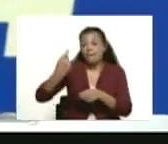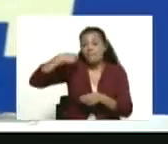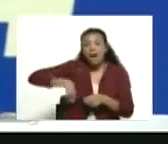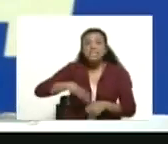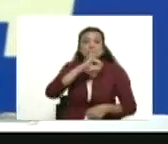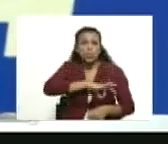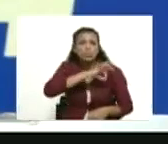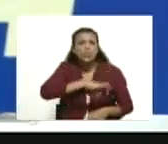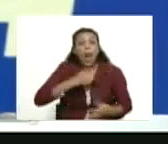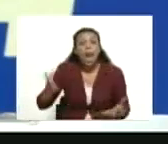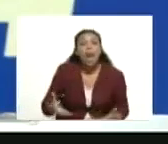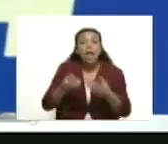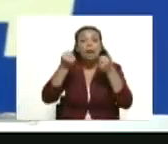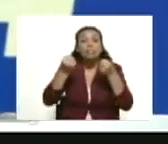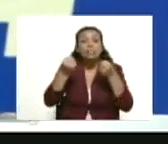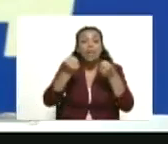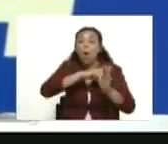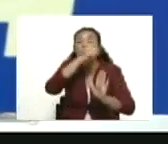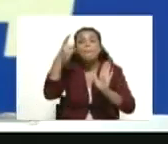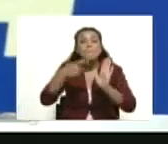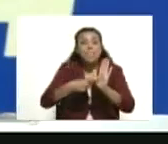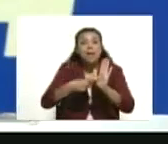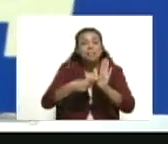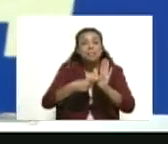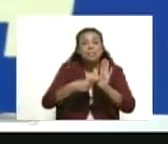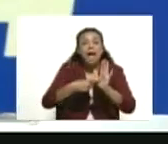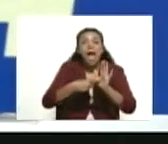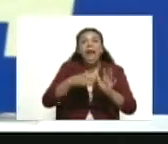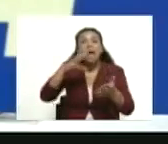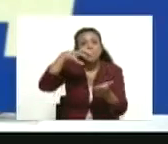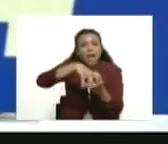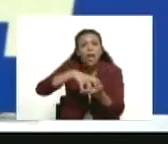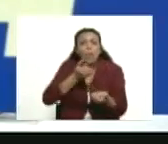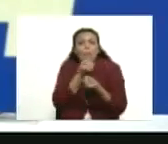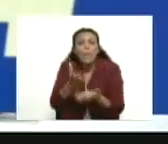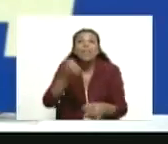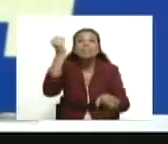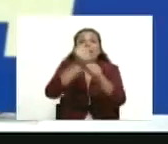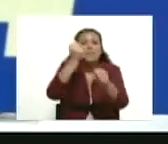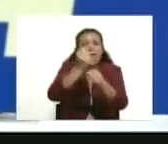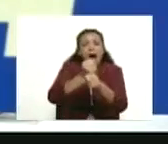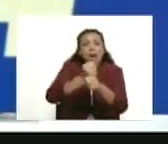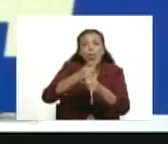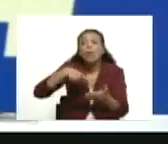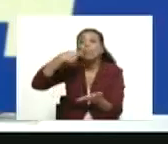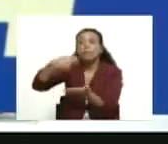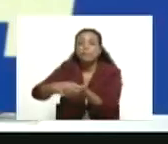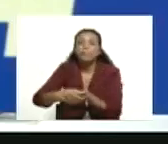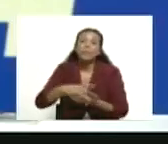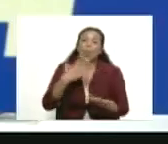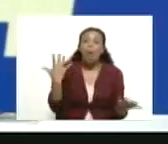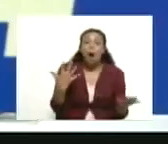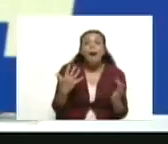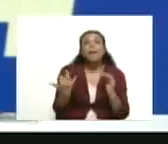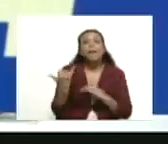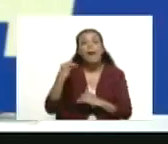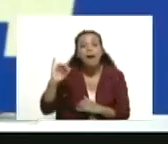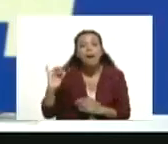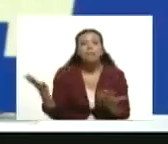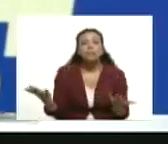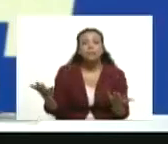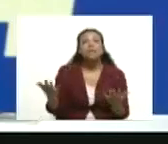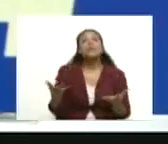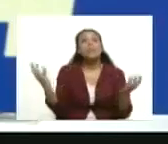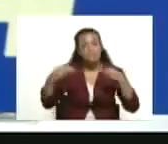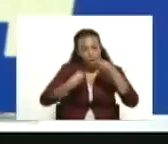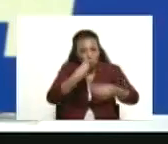social, rescatar completamente el estado de bienestar social que ya vivimos, que ya construimos y lo